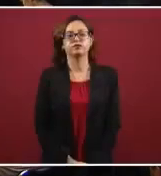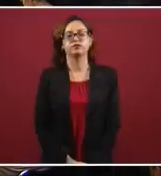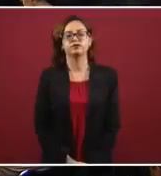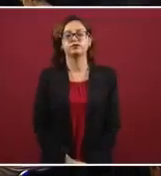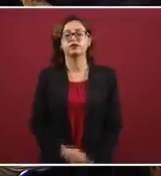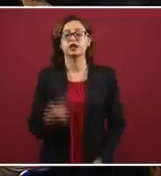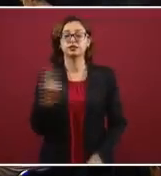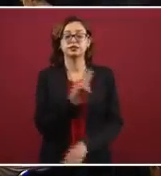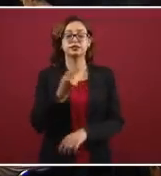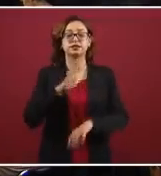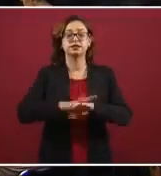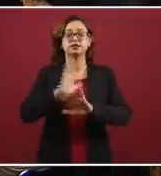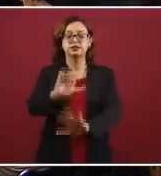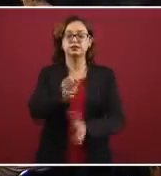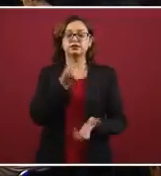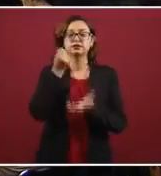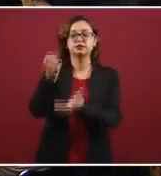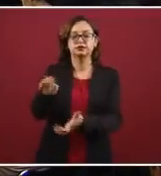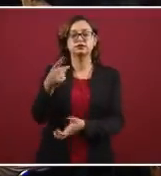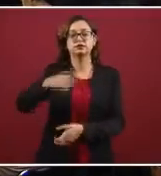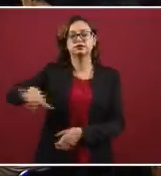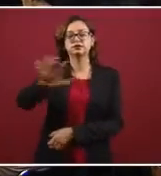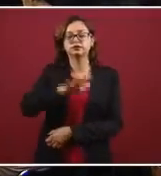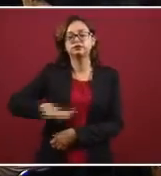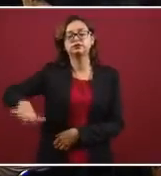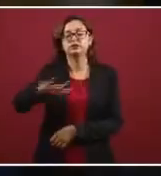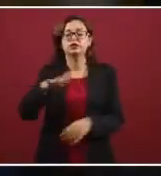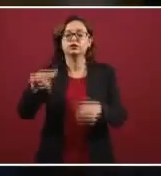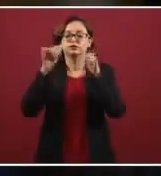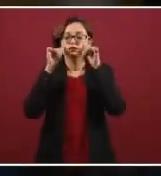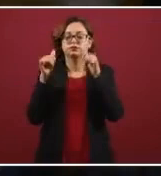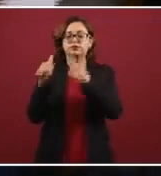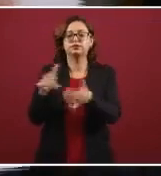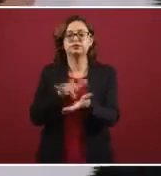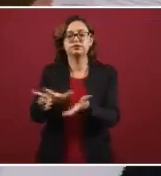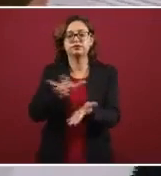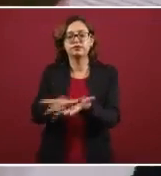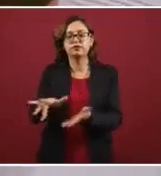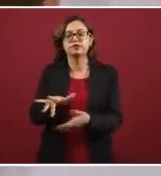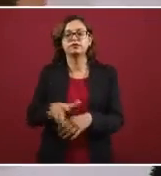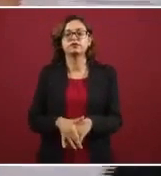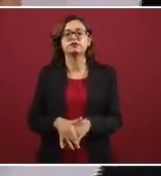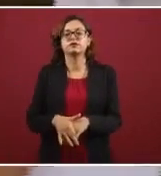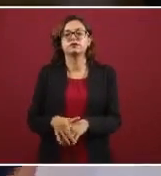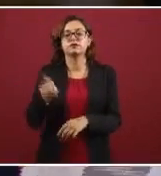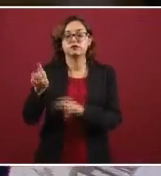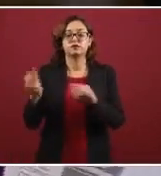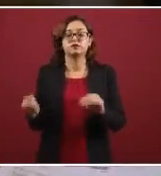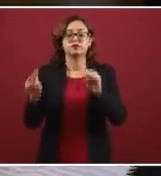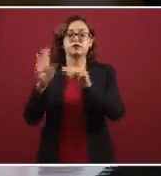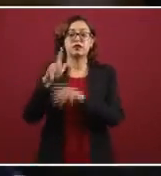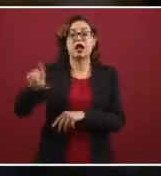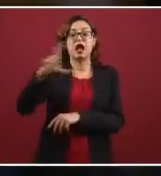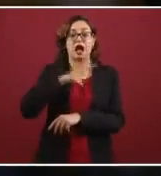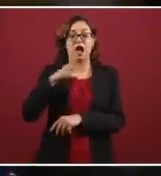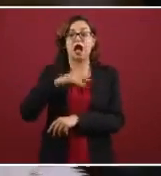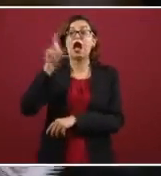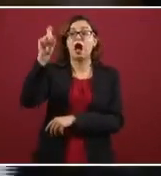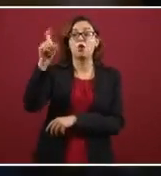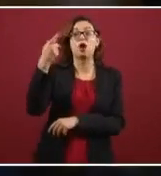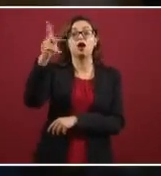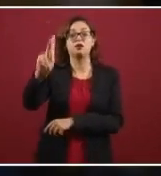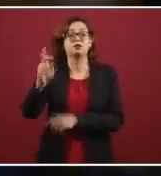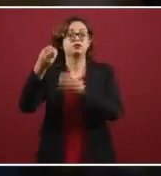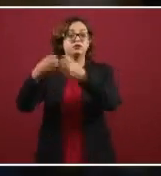inversión. En esa zona hay de la zona alta hay mucha agua, pero no se retiene.